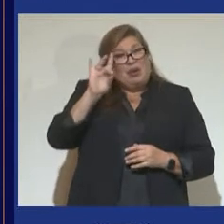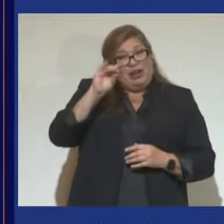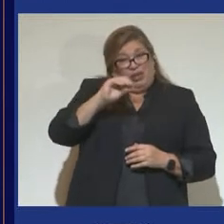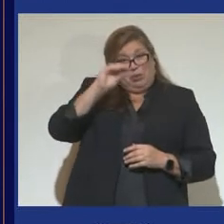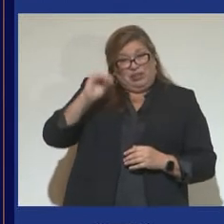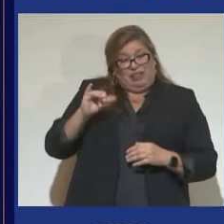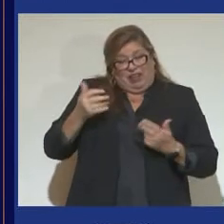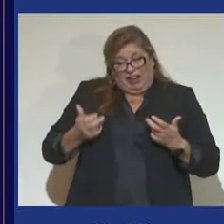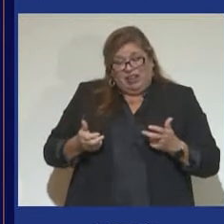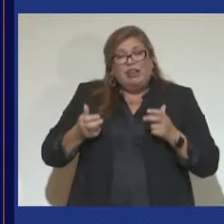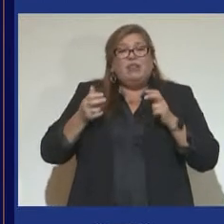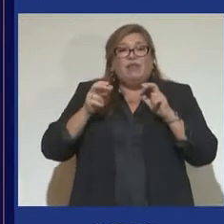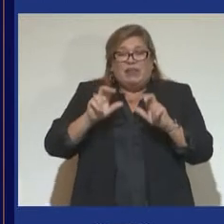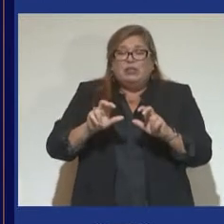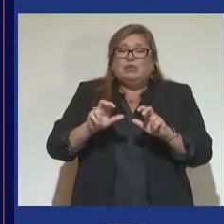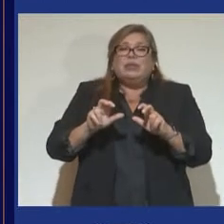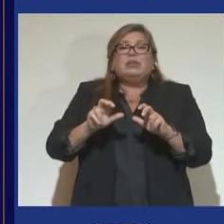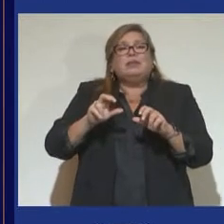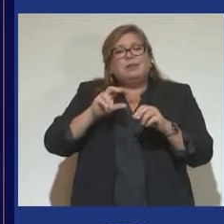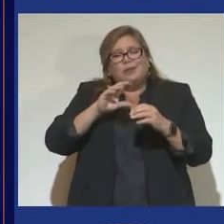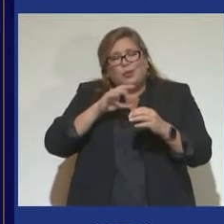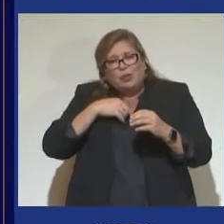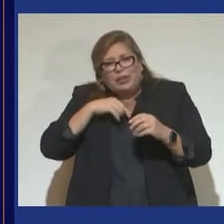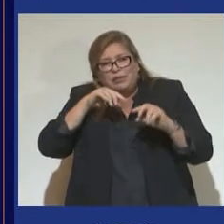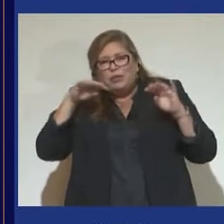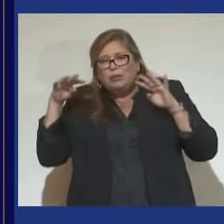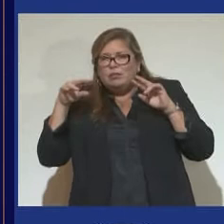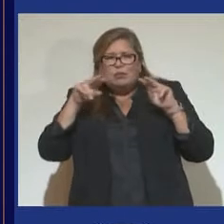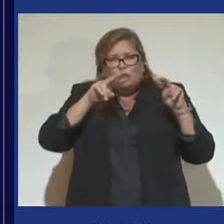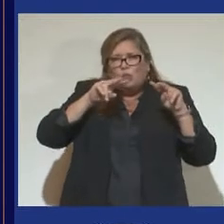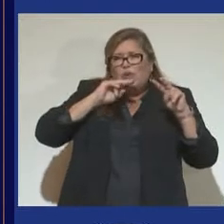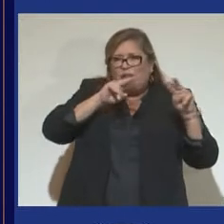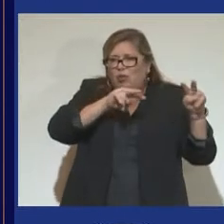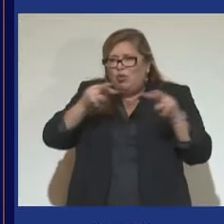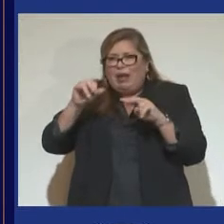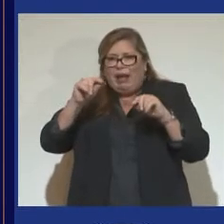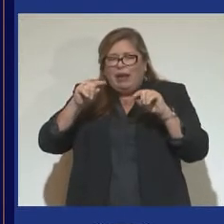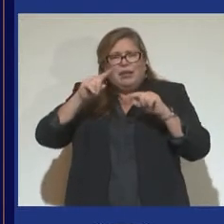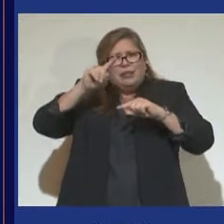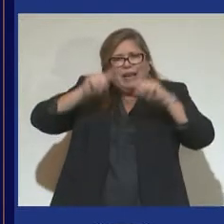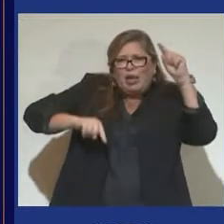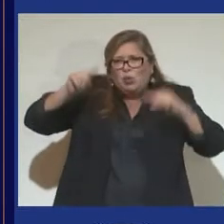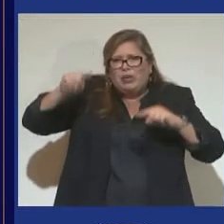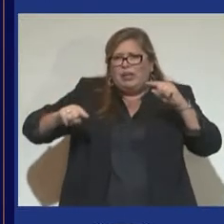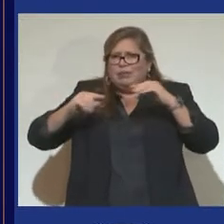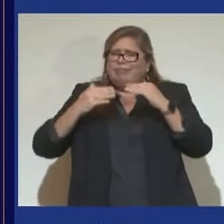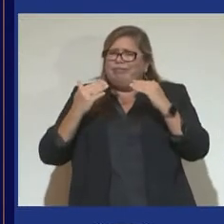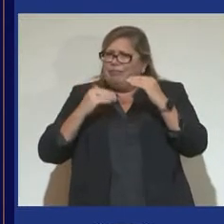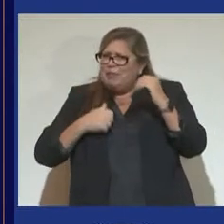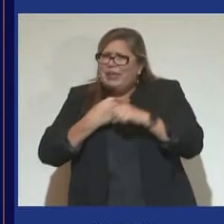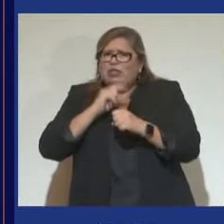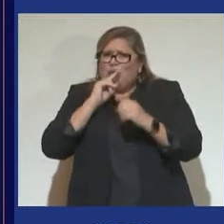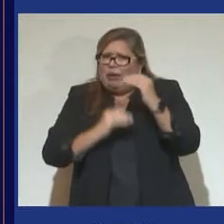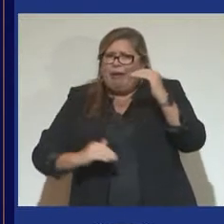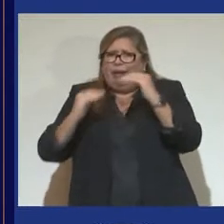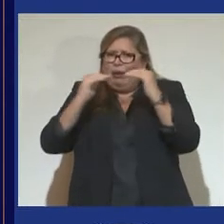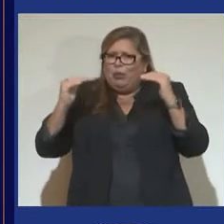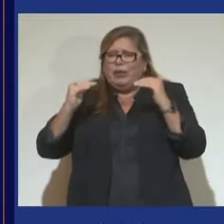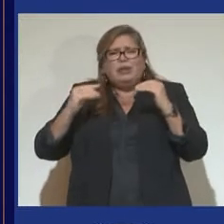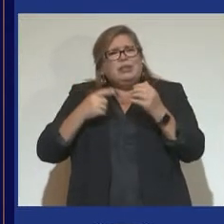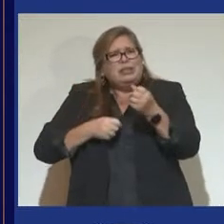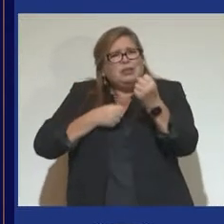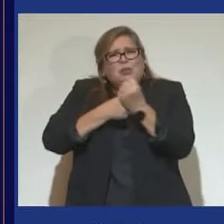de bajos ingresos de inequidad en un marco de equidad fijándonos en en problemas como